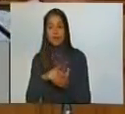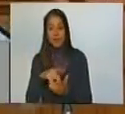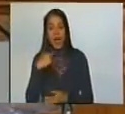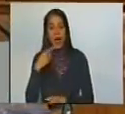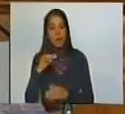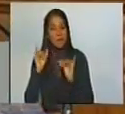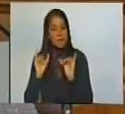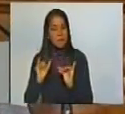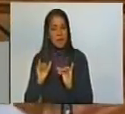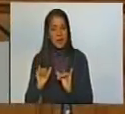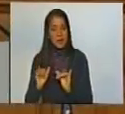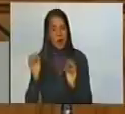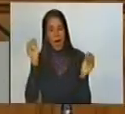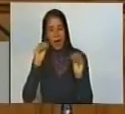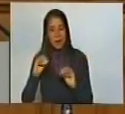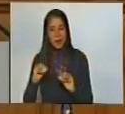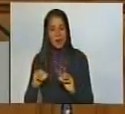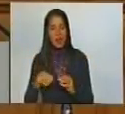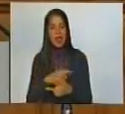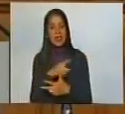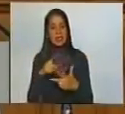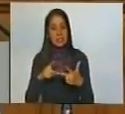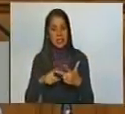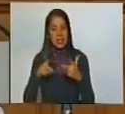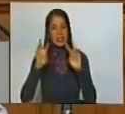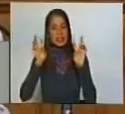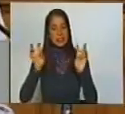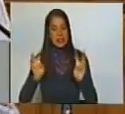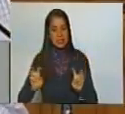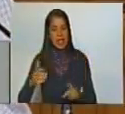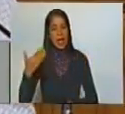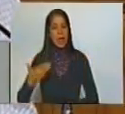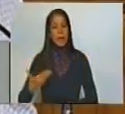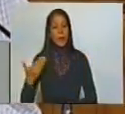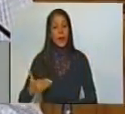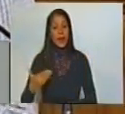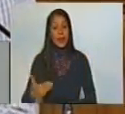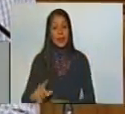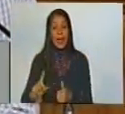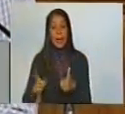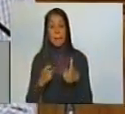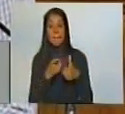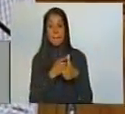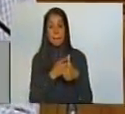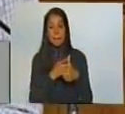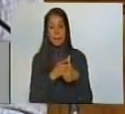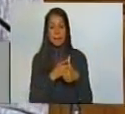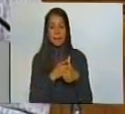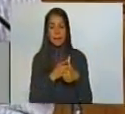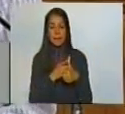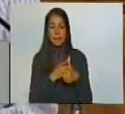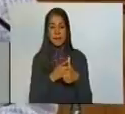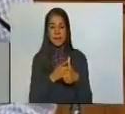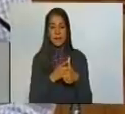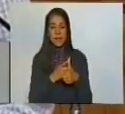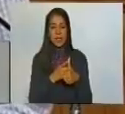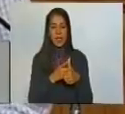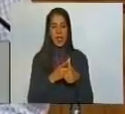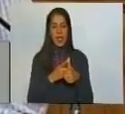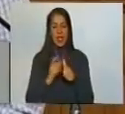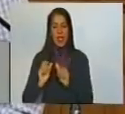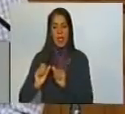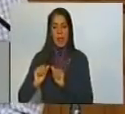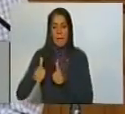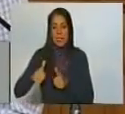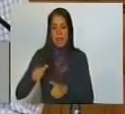tres aspectos que me parecen esenciales. Uno, no hemos arrancado de